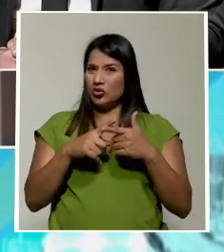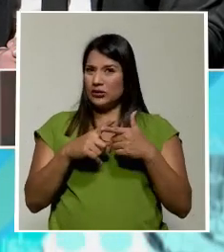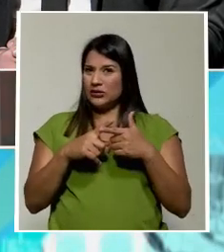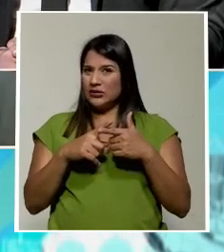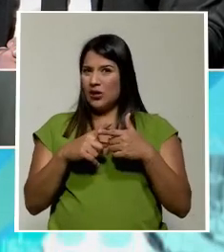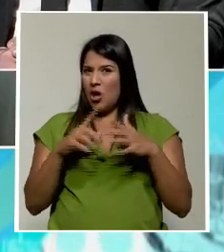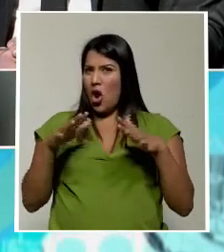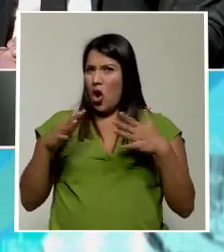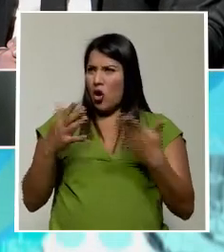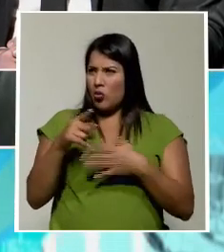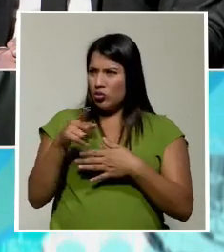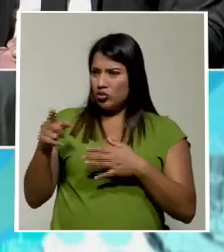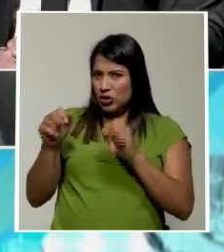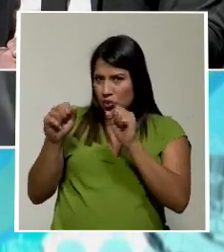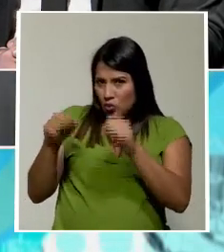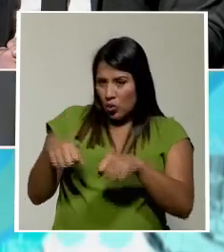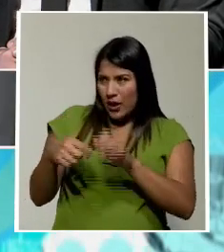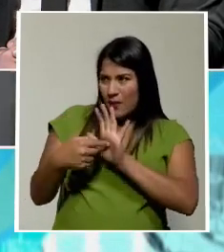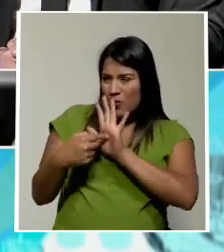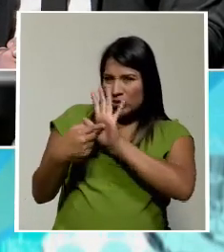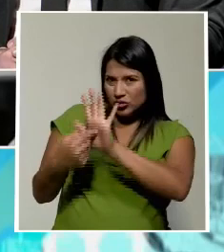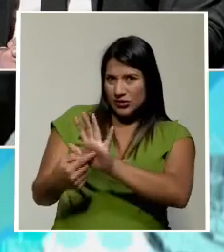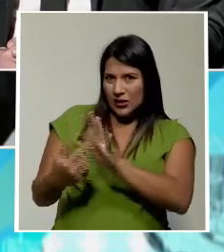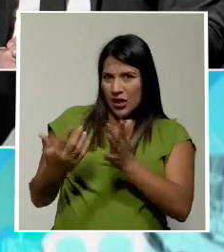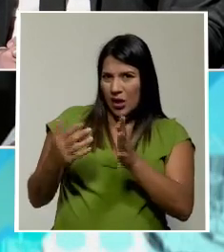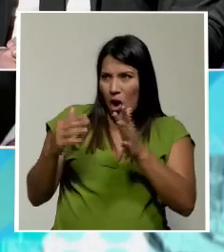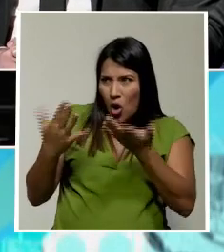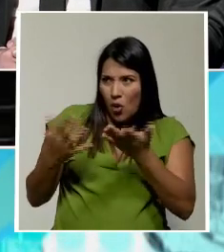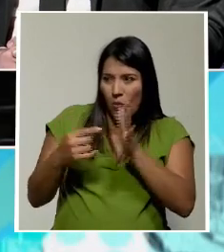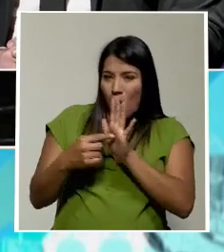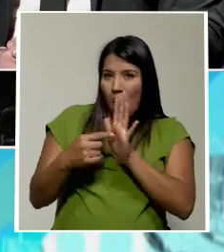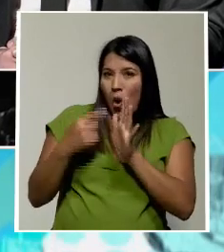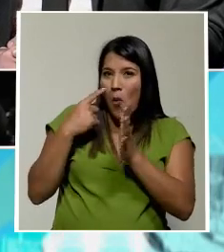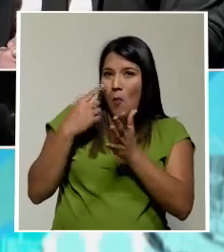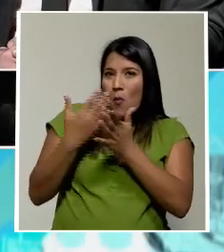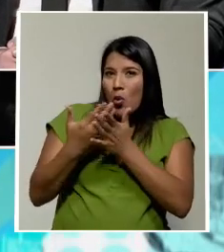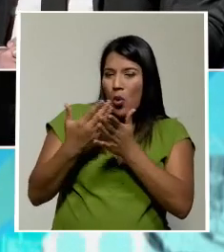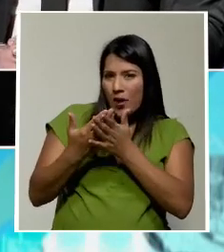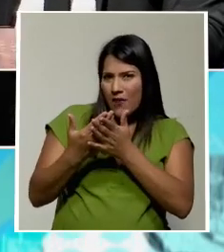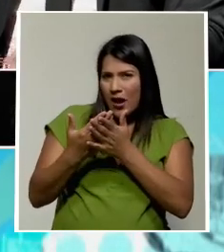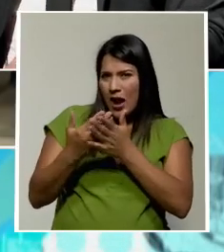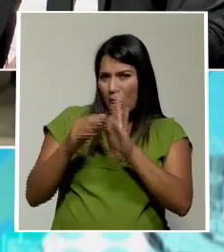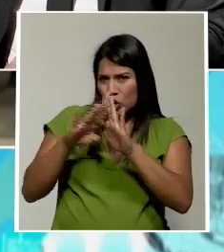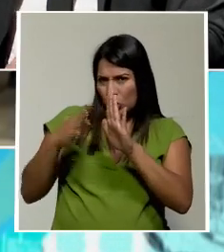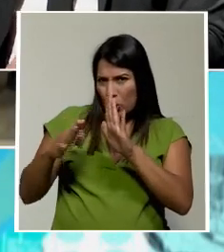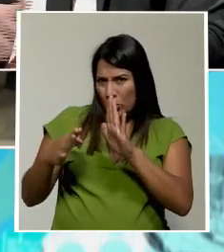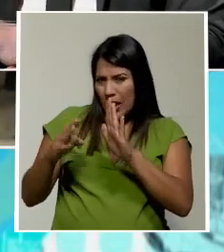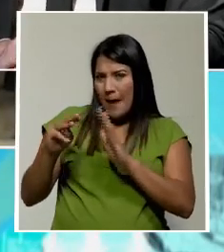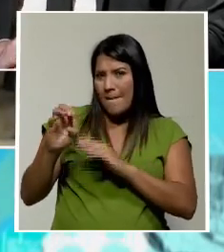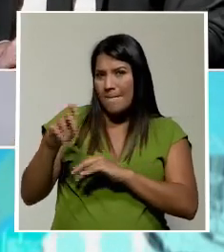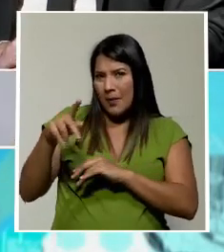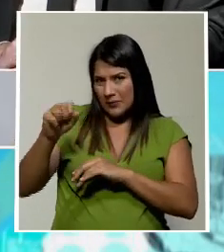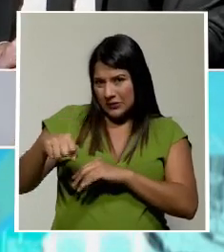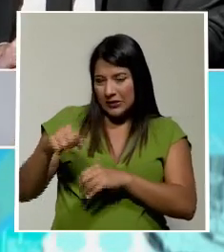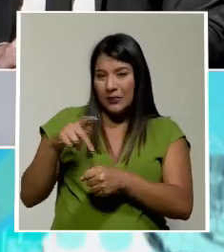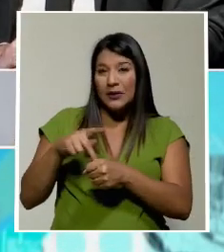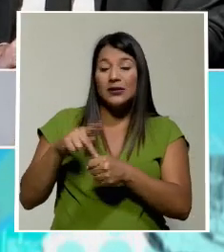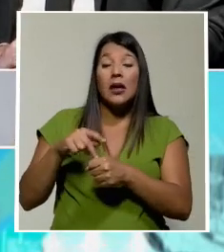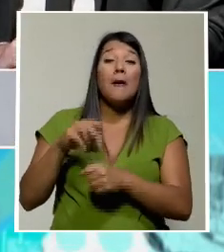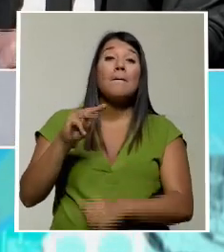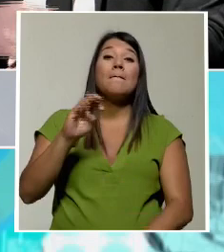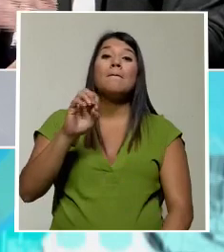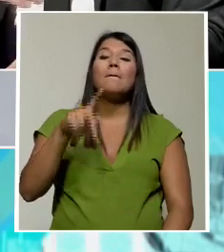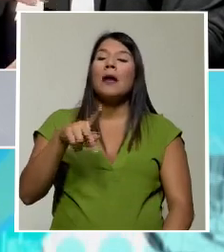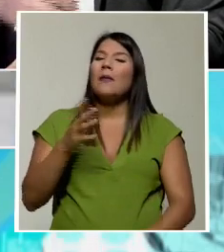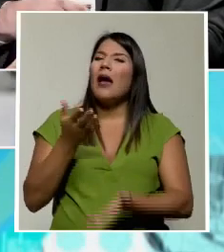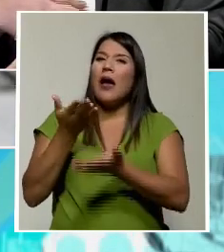¿Cómo han podido ustedes documentarle o cómo le van a documentar a la Contraloría que no ha sido nula? Bueno, de hecho el Ministerio de Educación aporta todas esas,